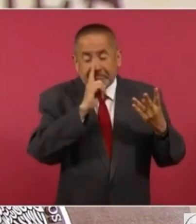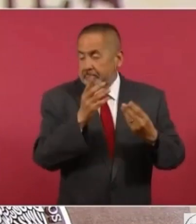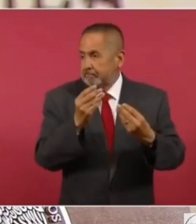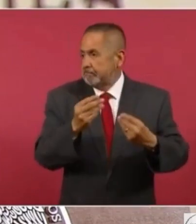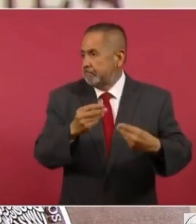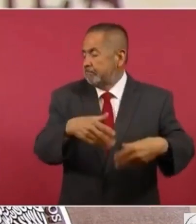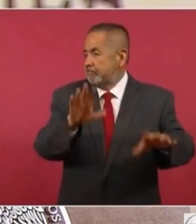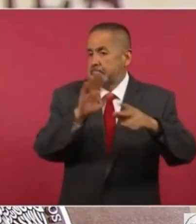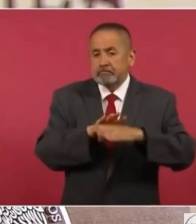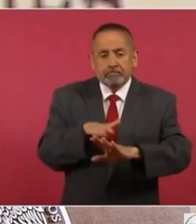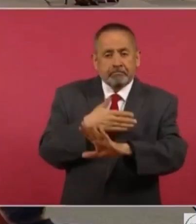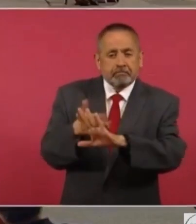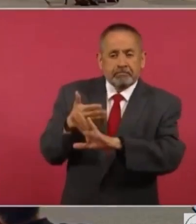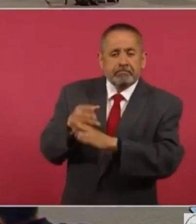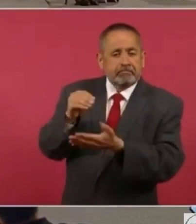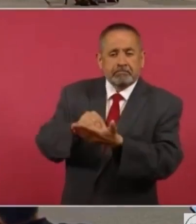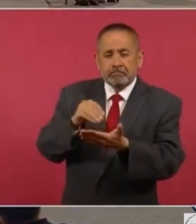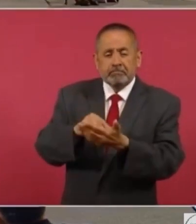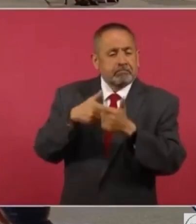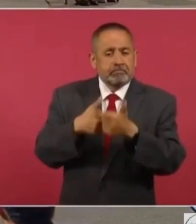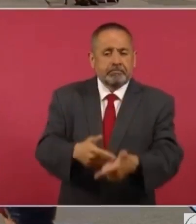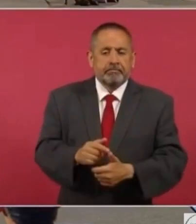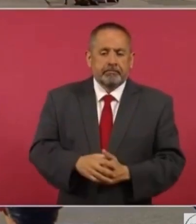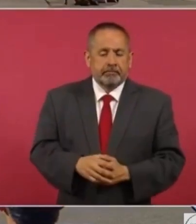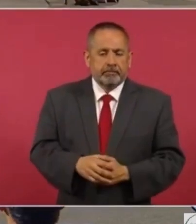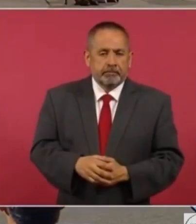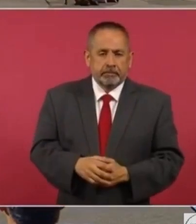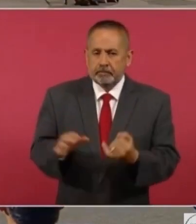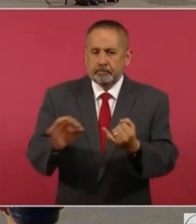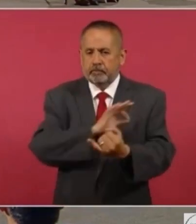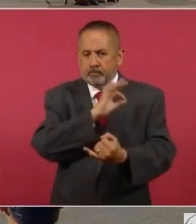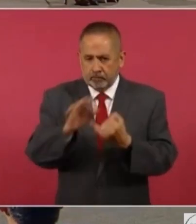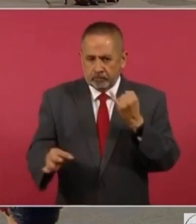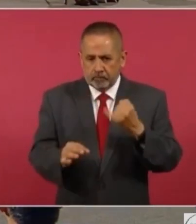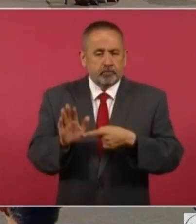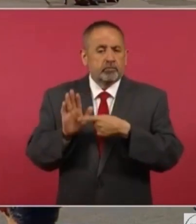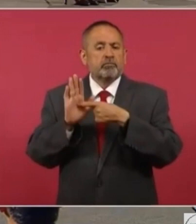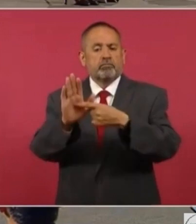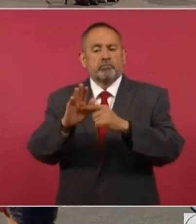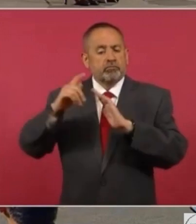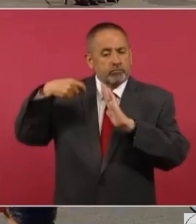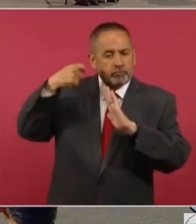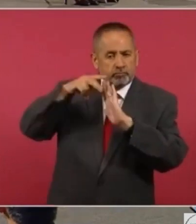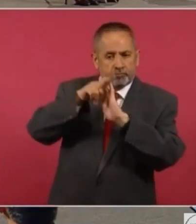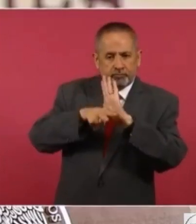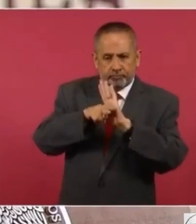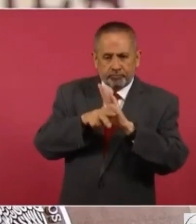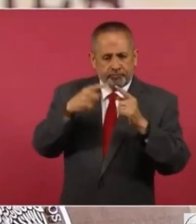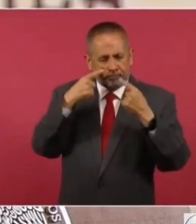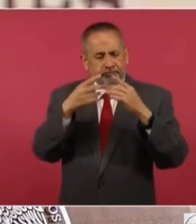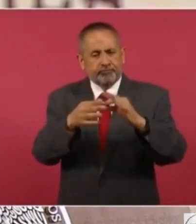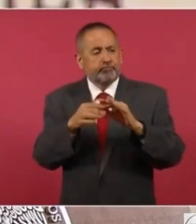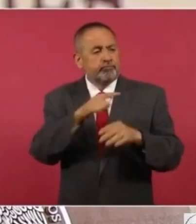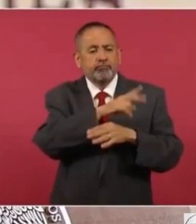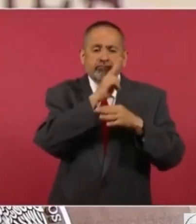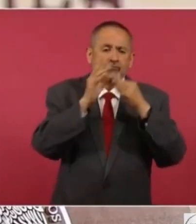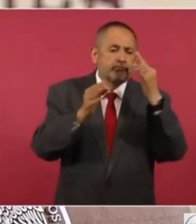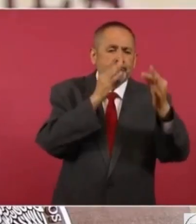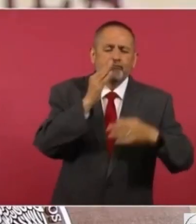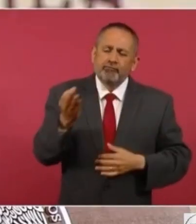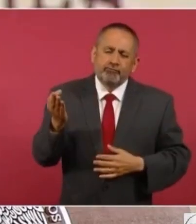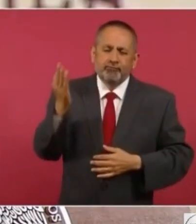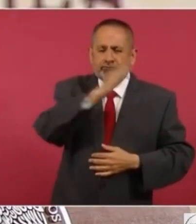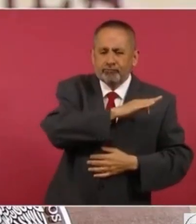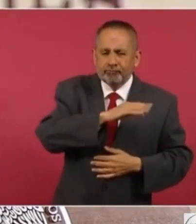desinformación continúa. Por último, les vamos a mostrar un video de Infodemia sobre las noticias